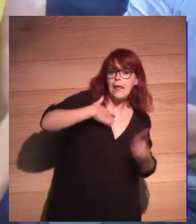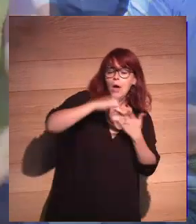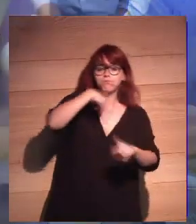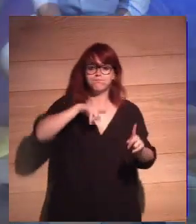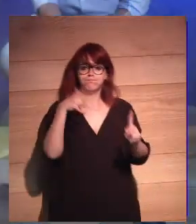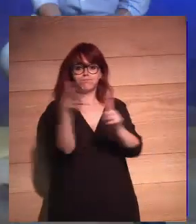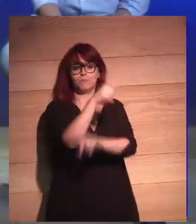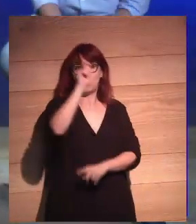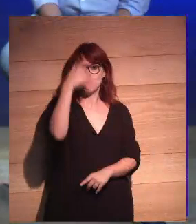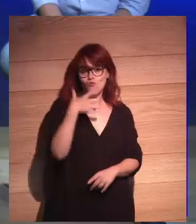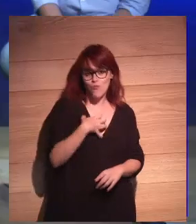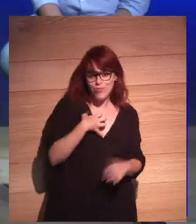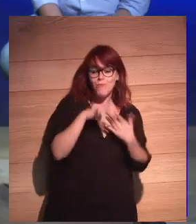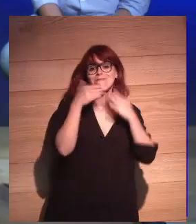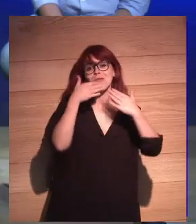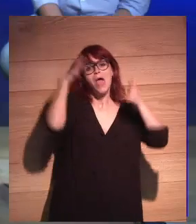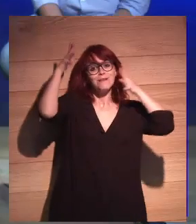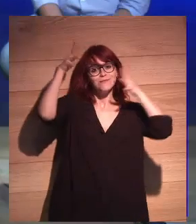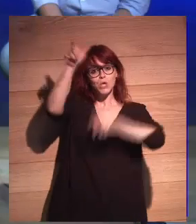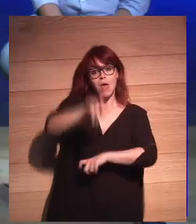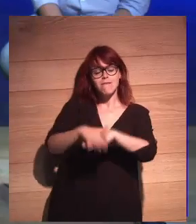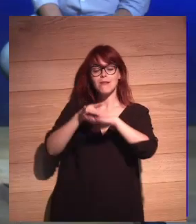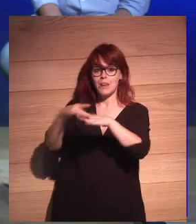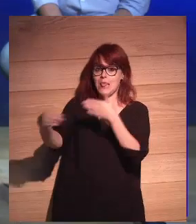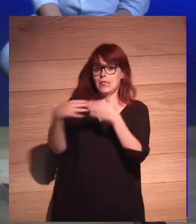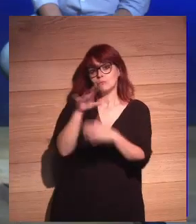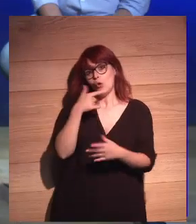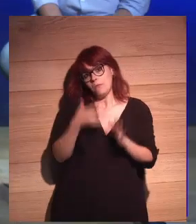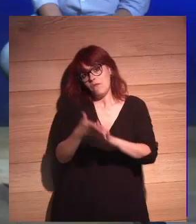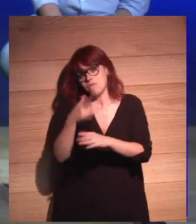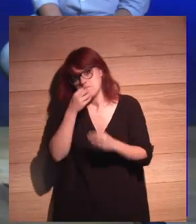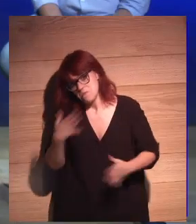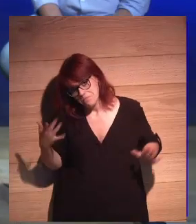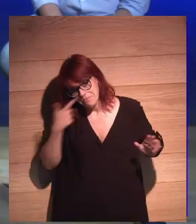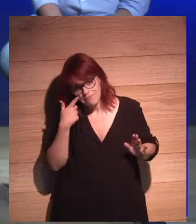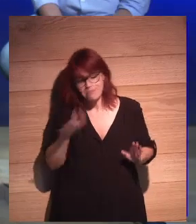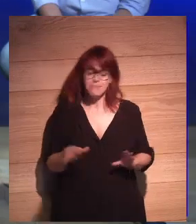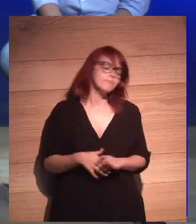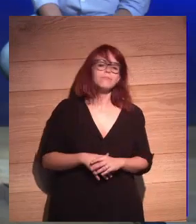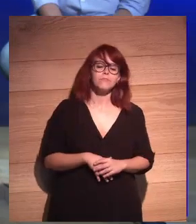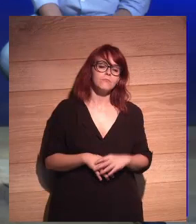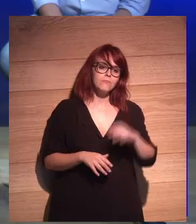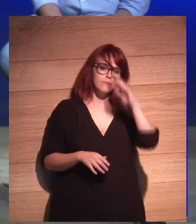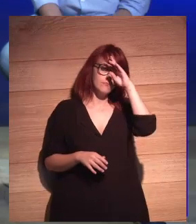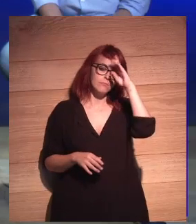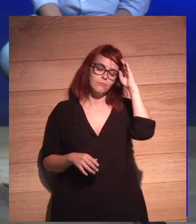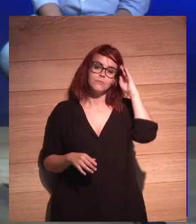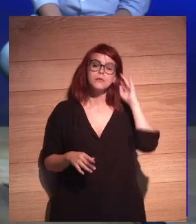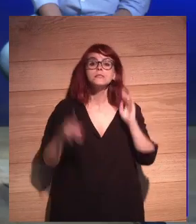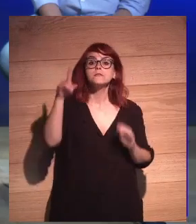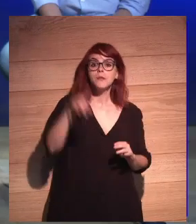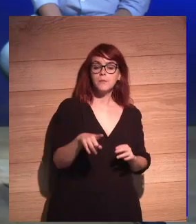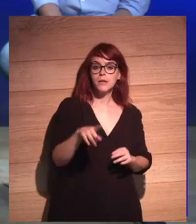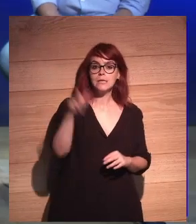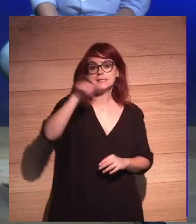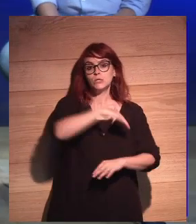Y menos mal que haya gente para asesorar a esos clientes en el buen camino. Por otro lado, los estudiantes